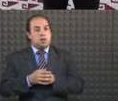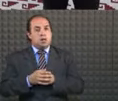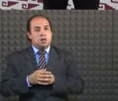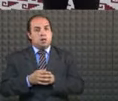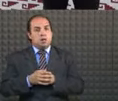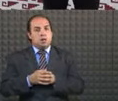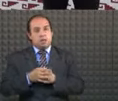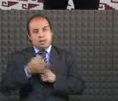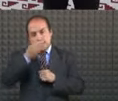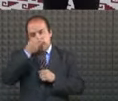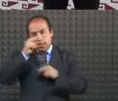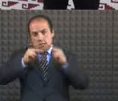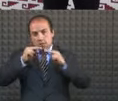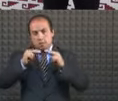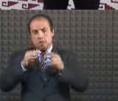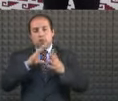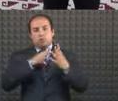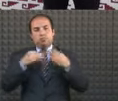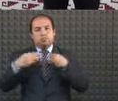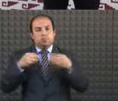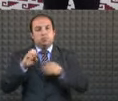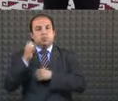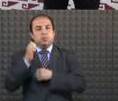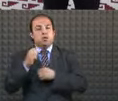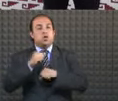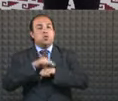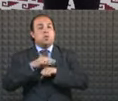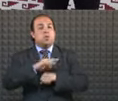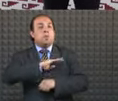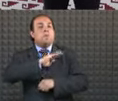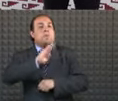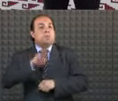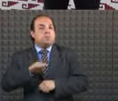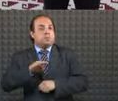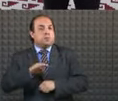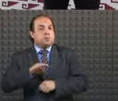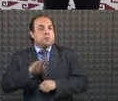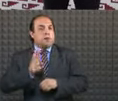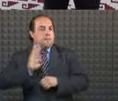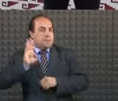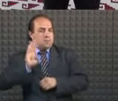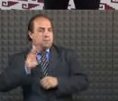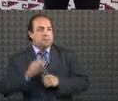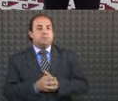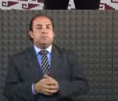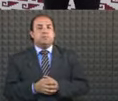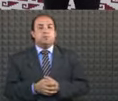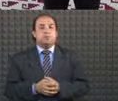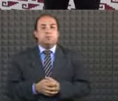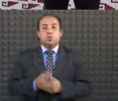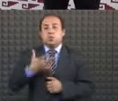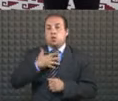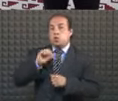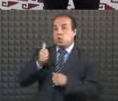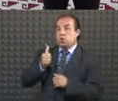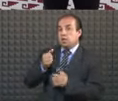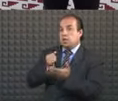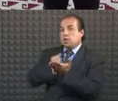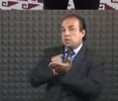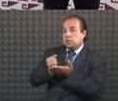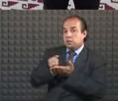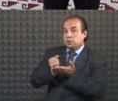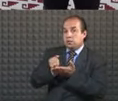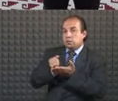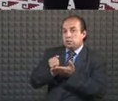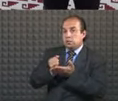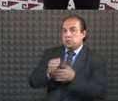de contagios de enero, el número de muertes son similares. ¿No se va a implementar otra medida? Ya nos ha comentado que pues ya